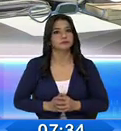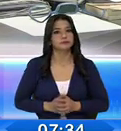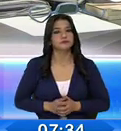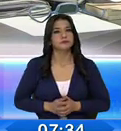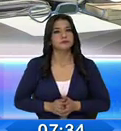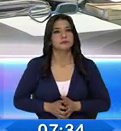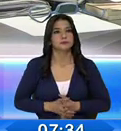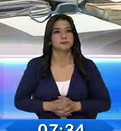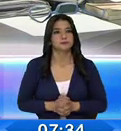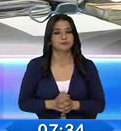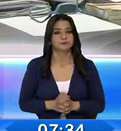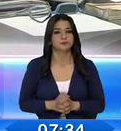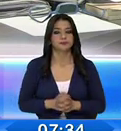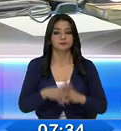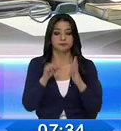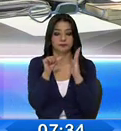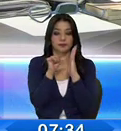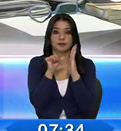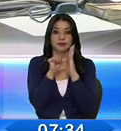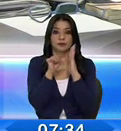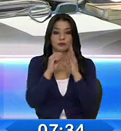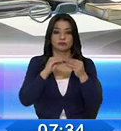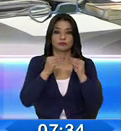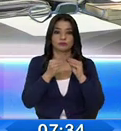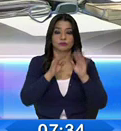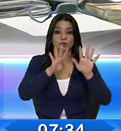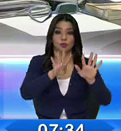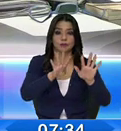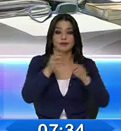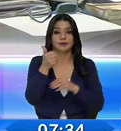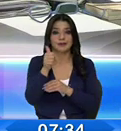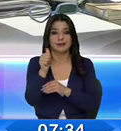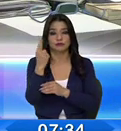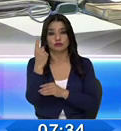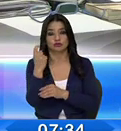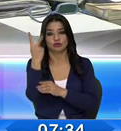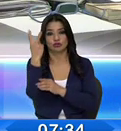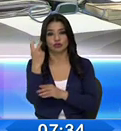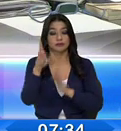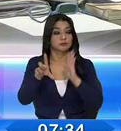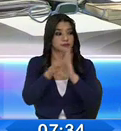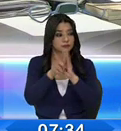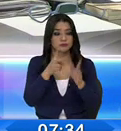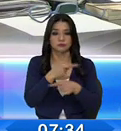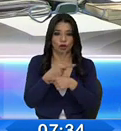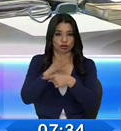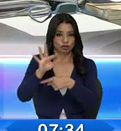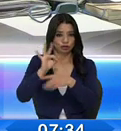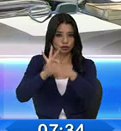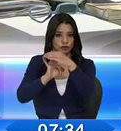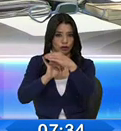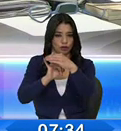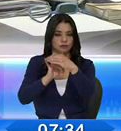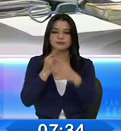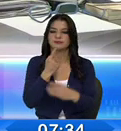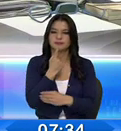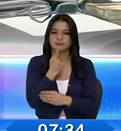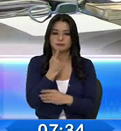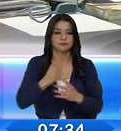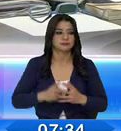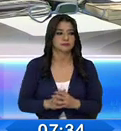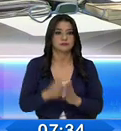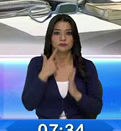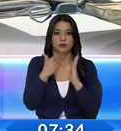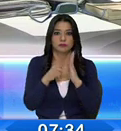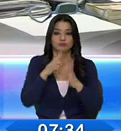en el artículo 9 10 11 y 12 de la ley orgánica del consejo de participación que tiene que ver por ejemplo